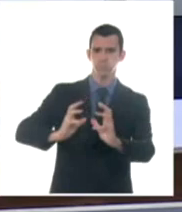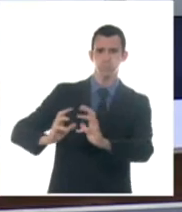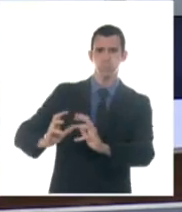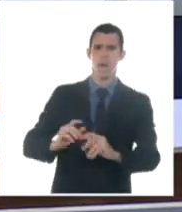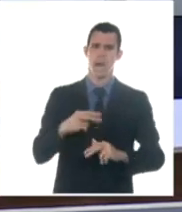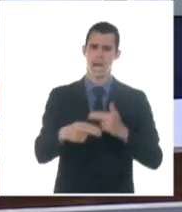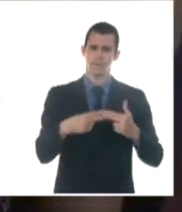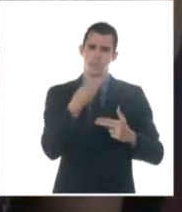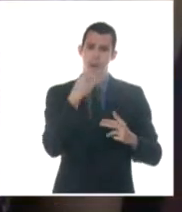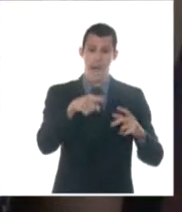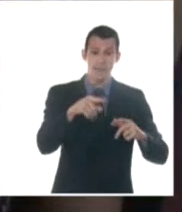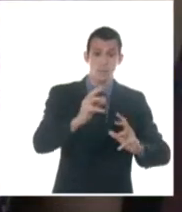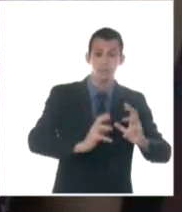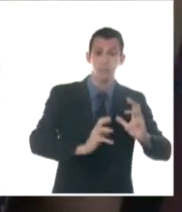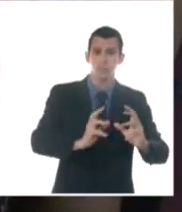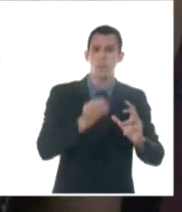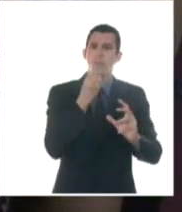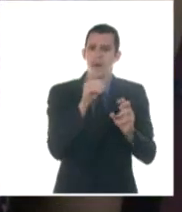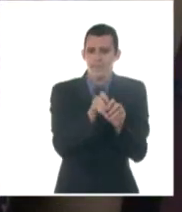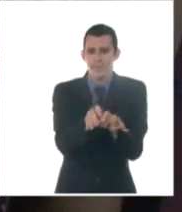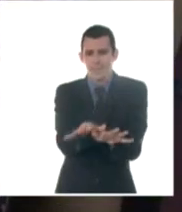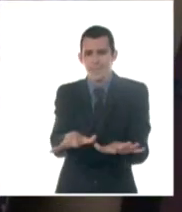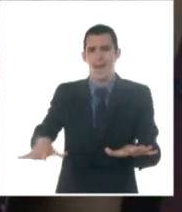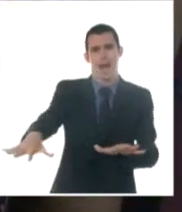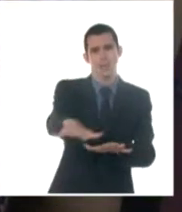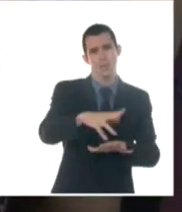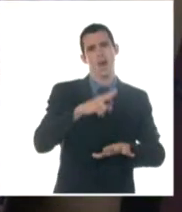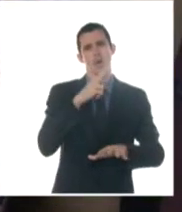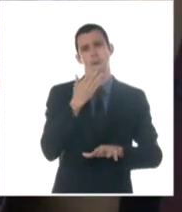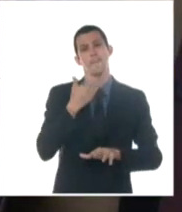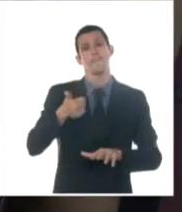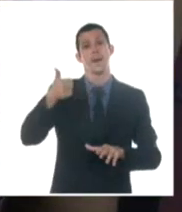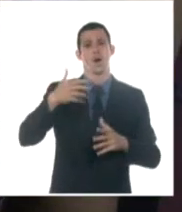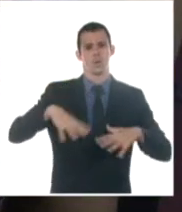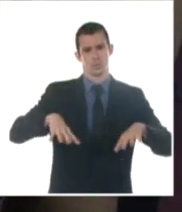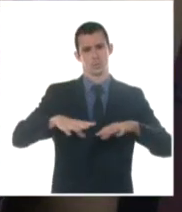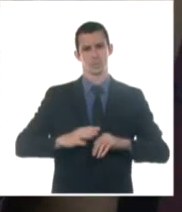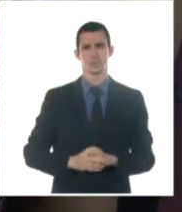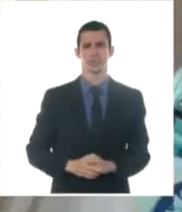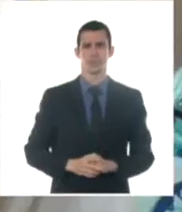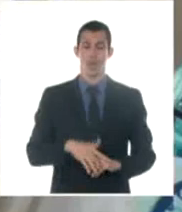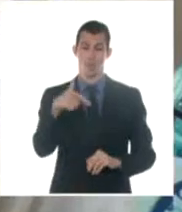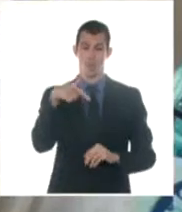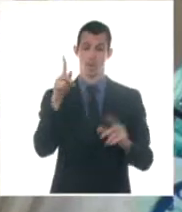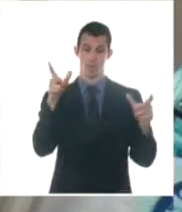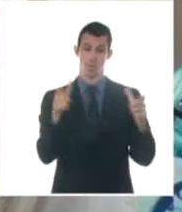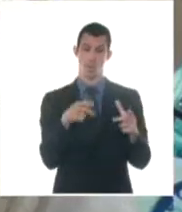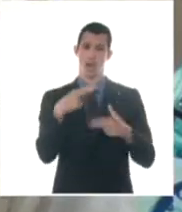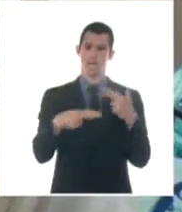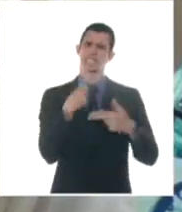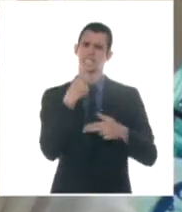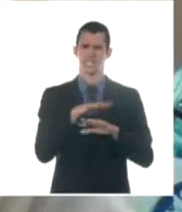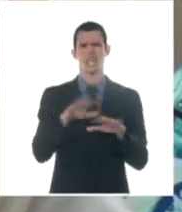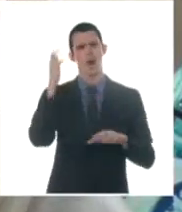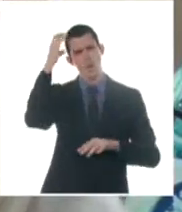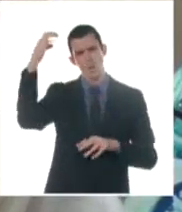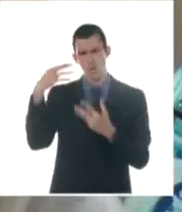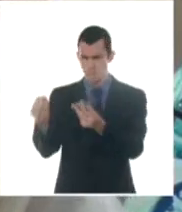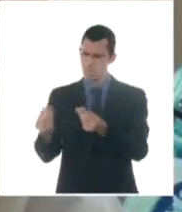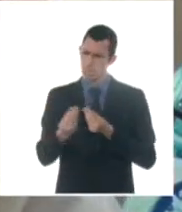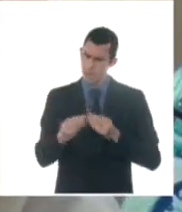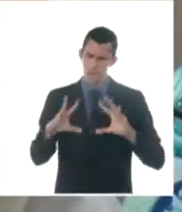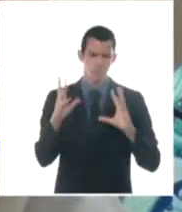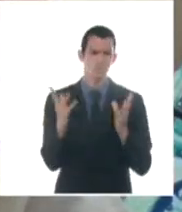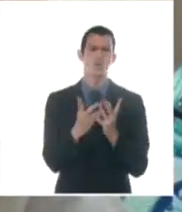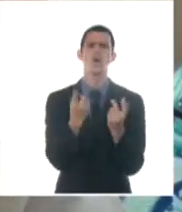realizado este jueves, se informó que la dirección del país aprobó la asignación de recursos